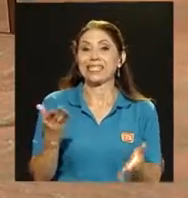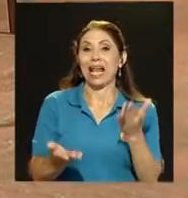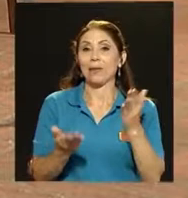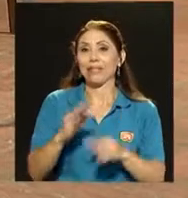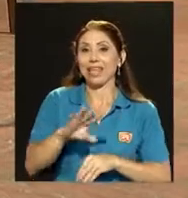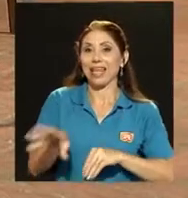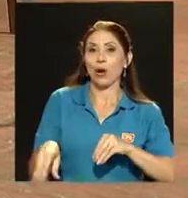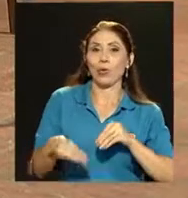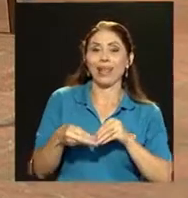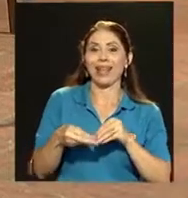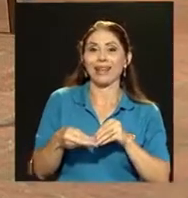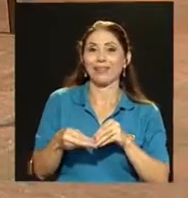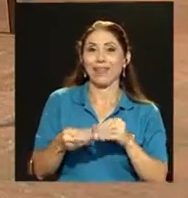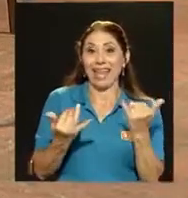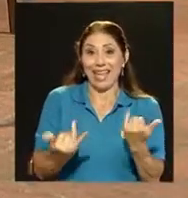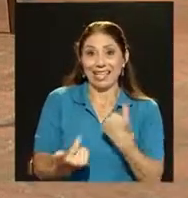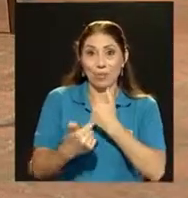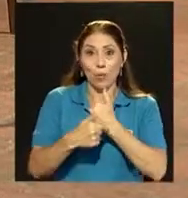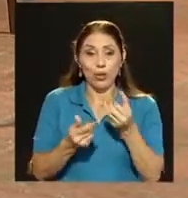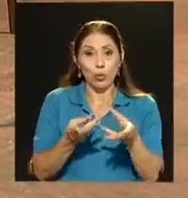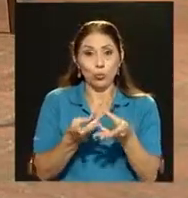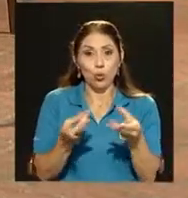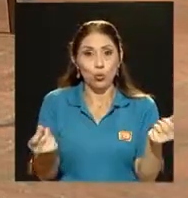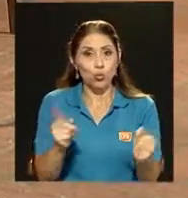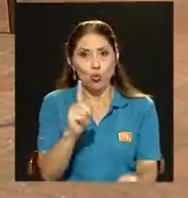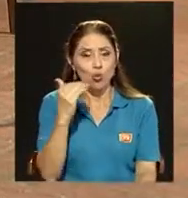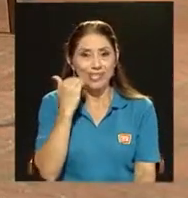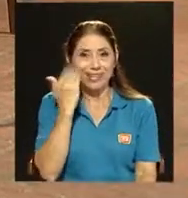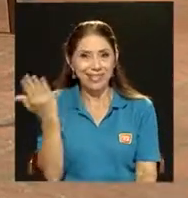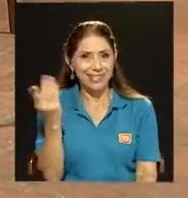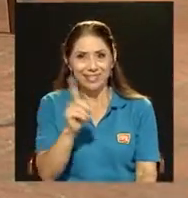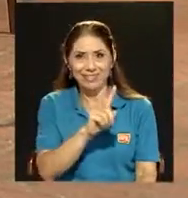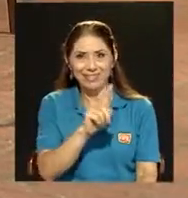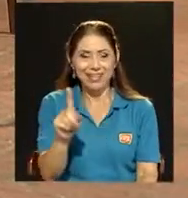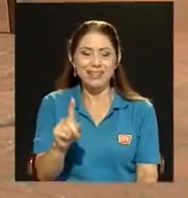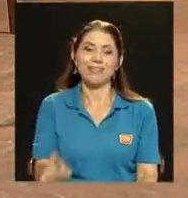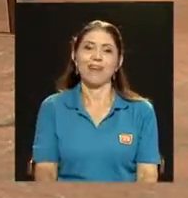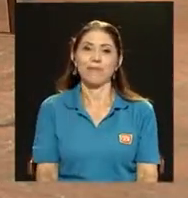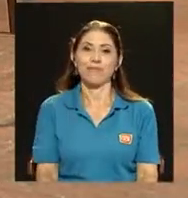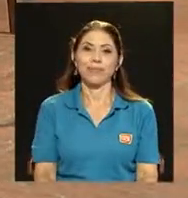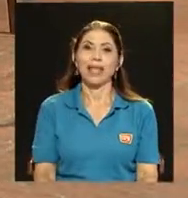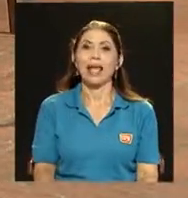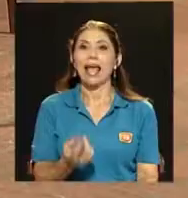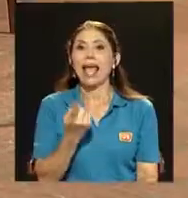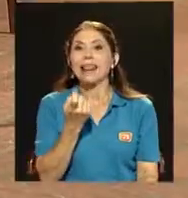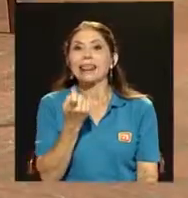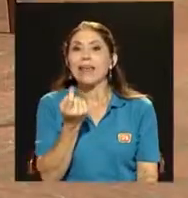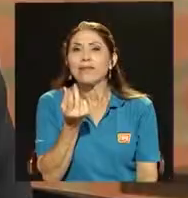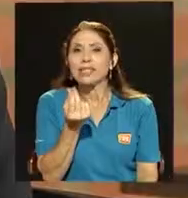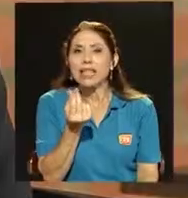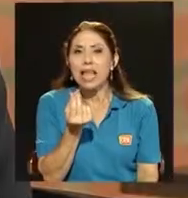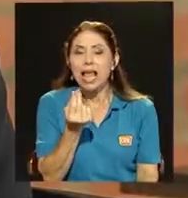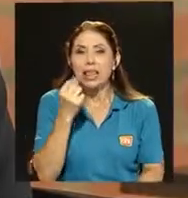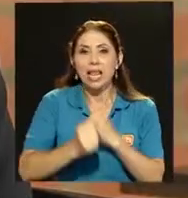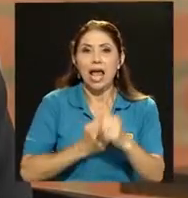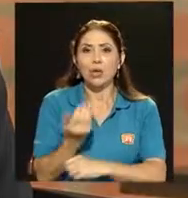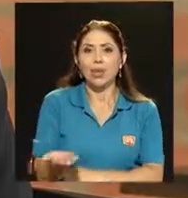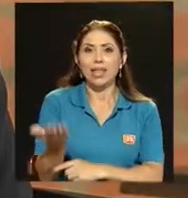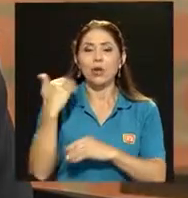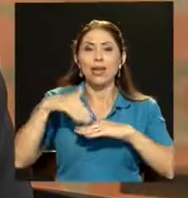la solución no, en este momento no es tan sencilla. Uh-huh. El déficit del año anterior eran más